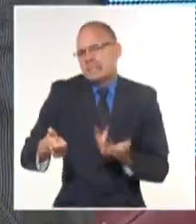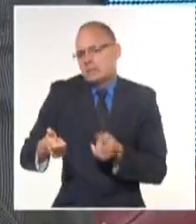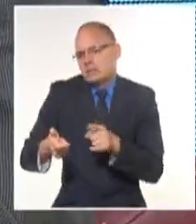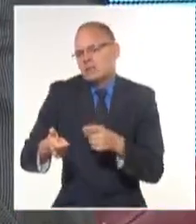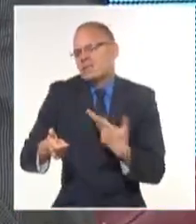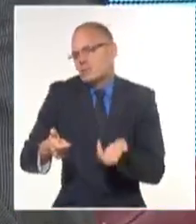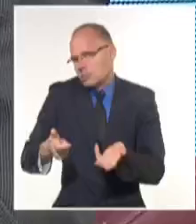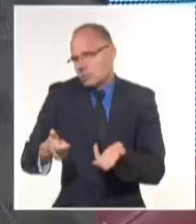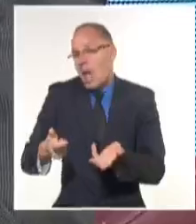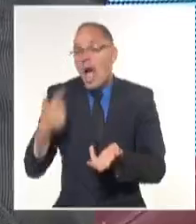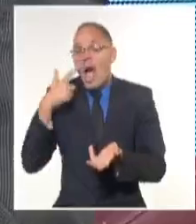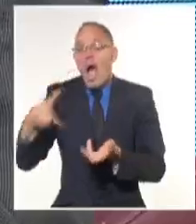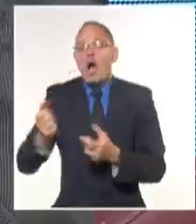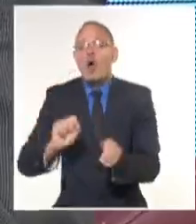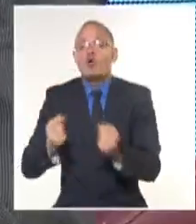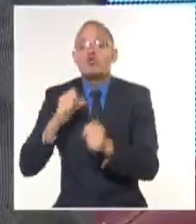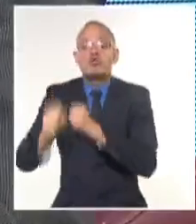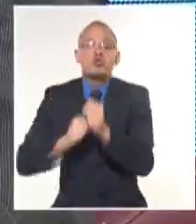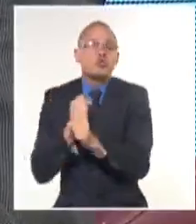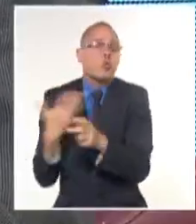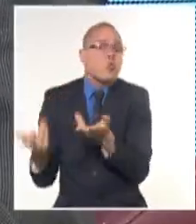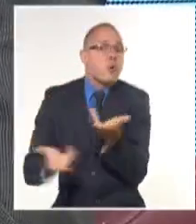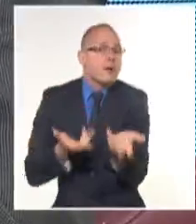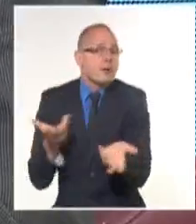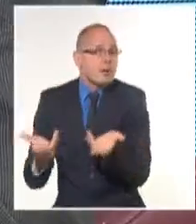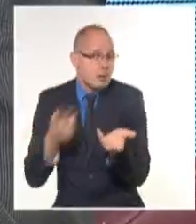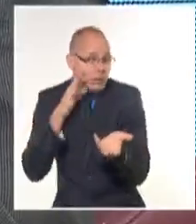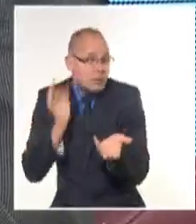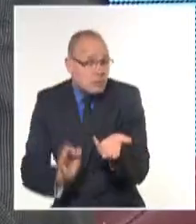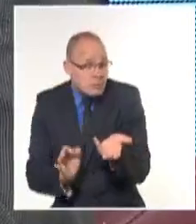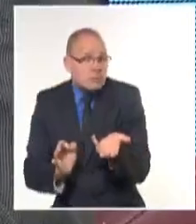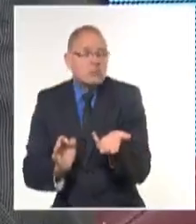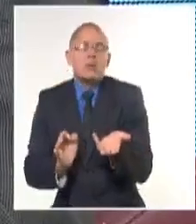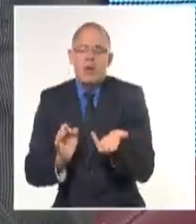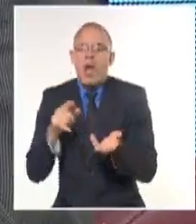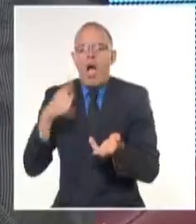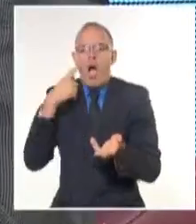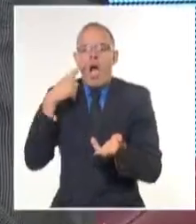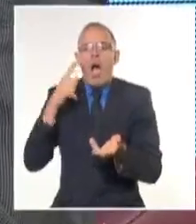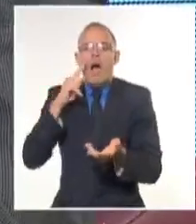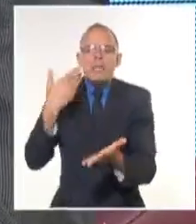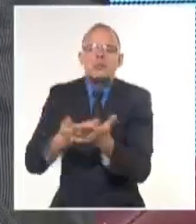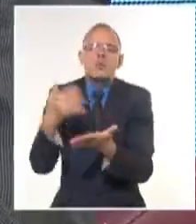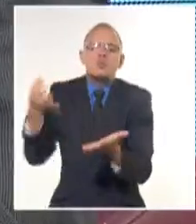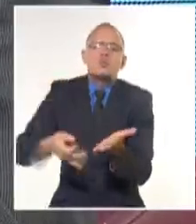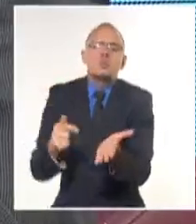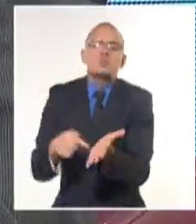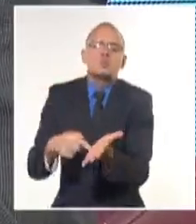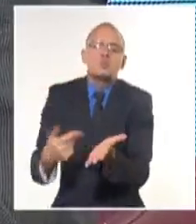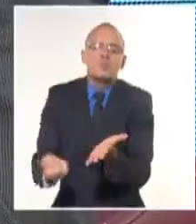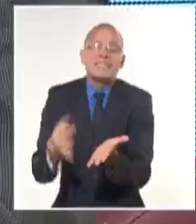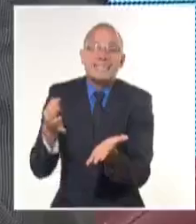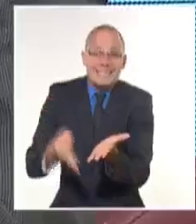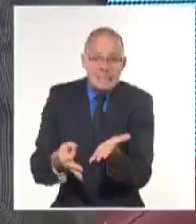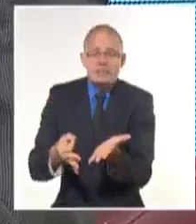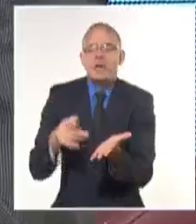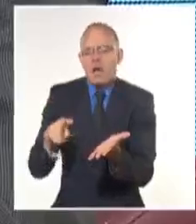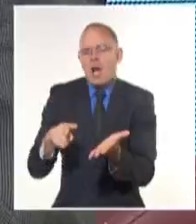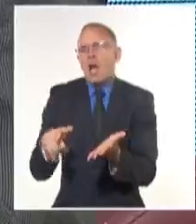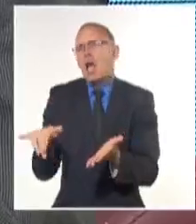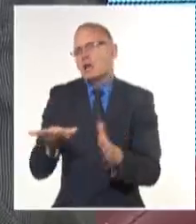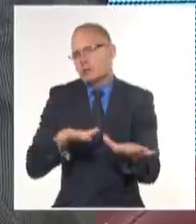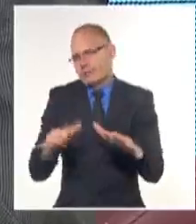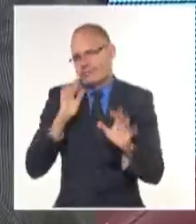la calidad que tiene ese resultado del ejercicio de materialización del presupuesto. Eso es parte de las acciones fundamentales